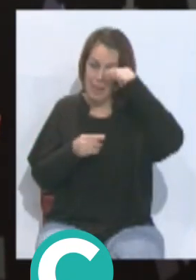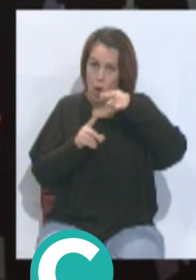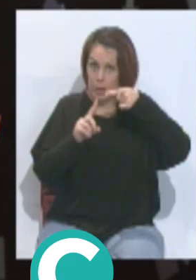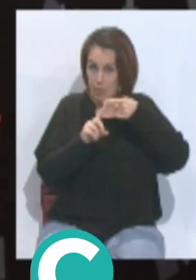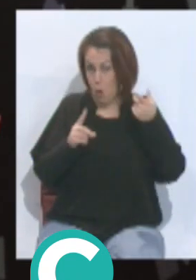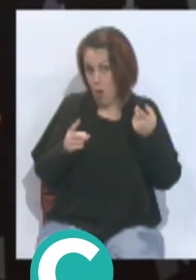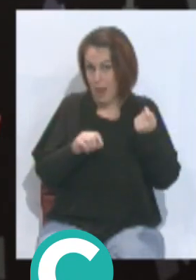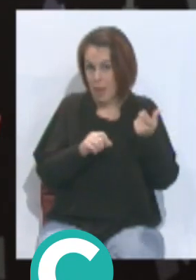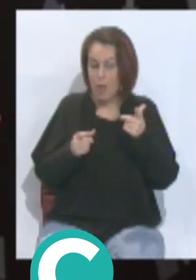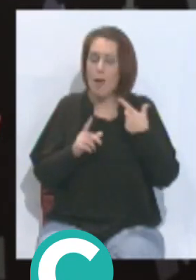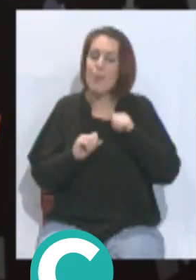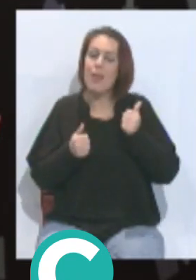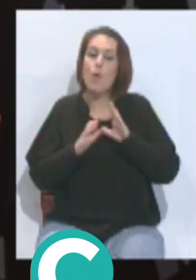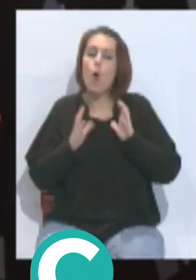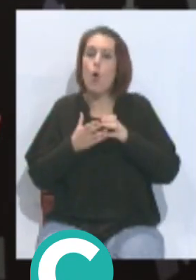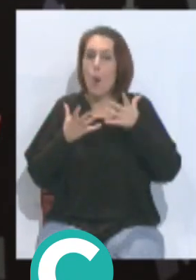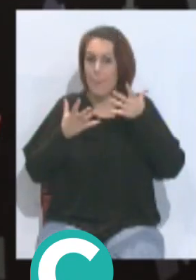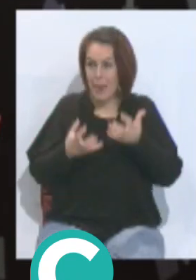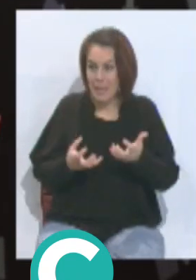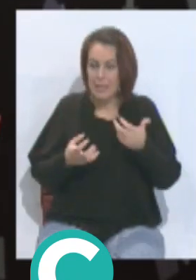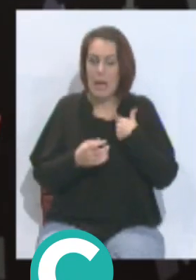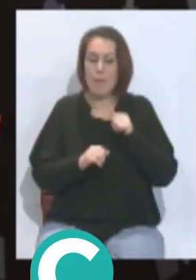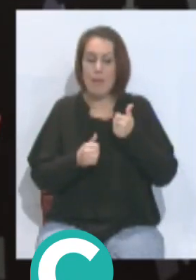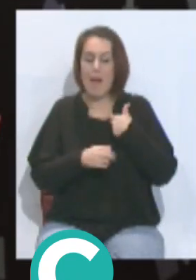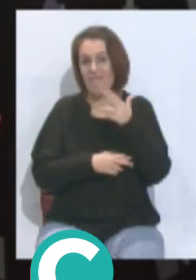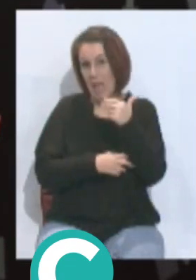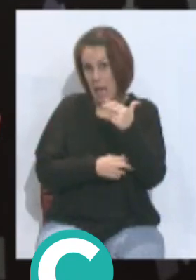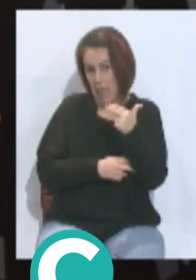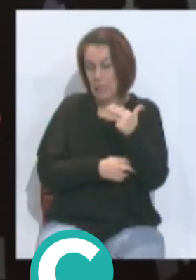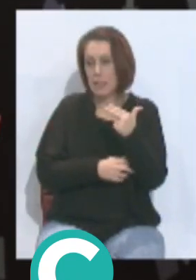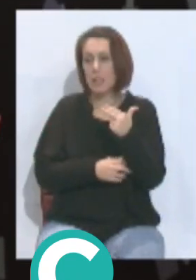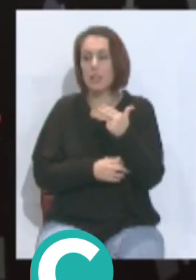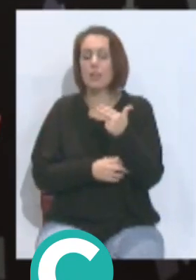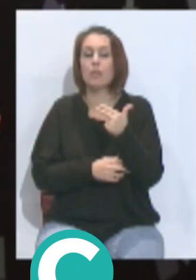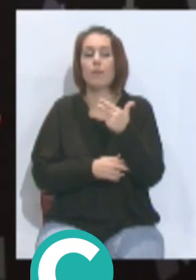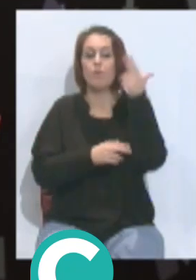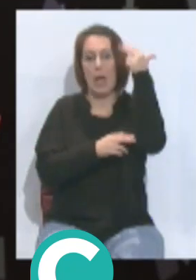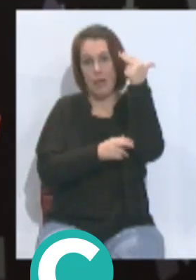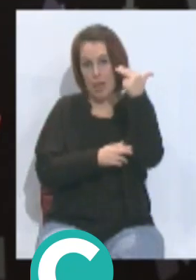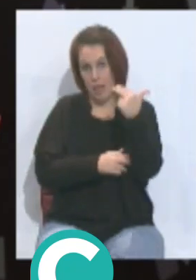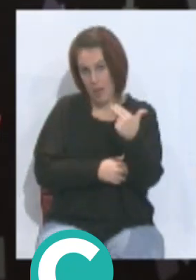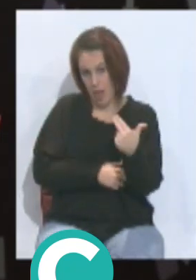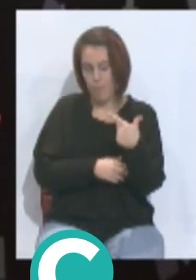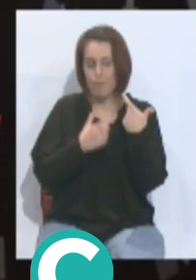Hemos dicho que empezamos con la comparsa. Abril ya este viernes comienza y durante cada viernes todos esos módulos de los que estábamos